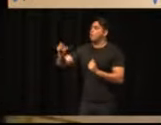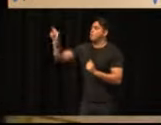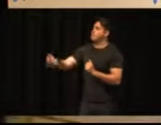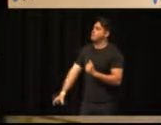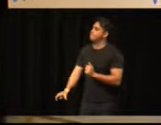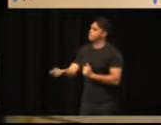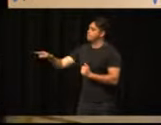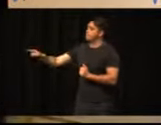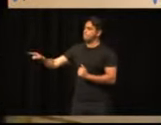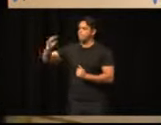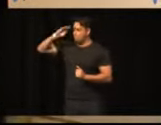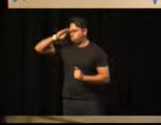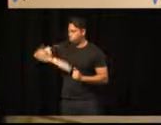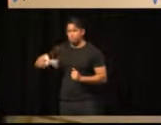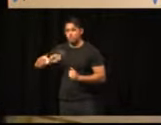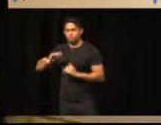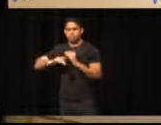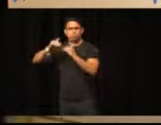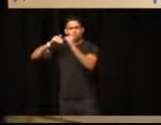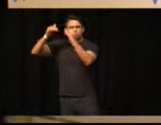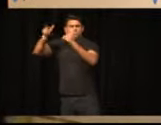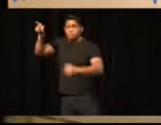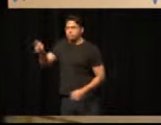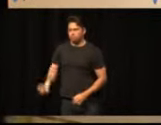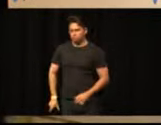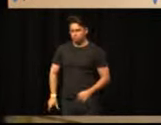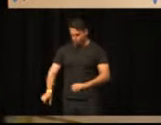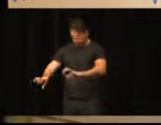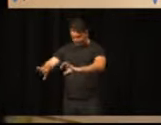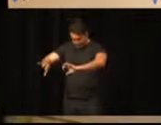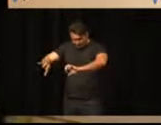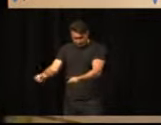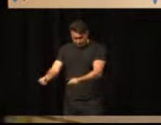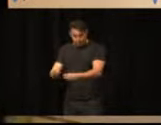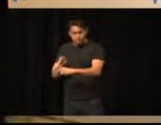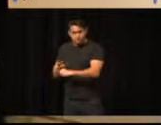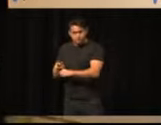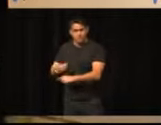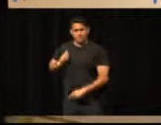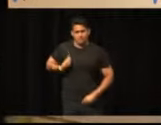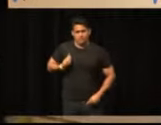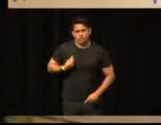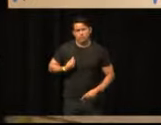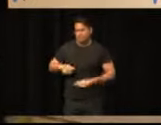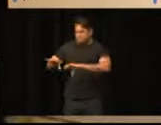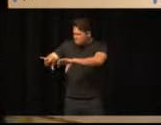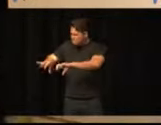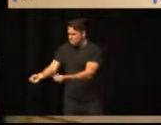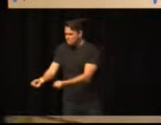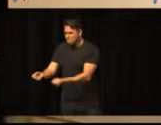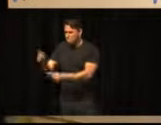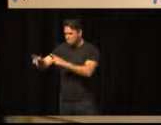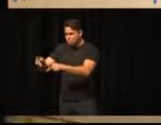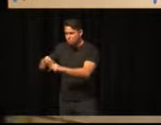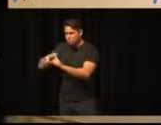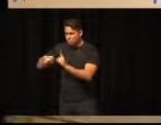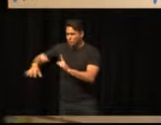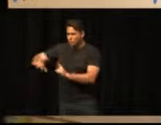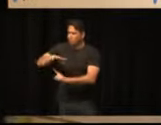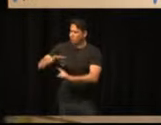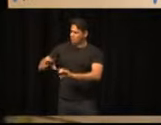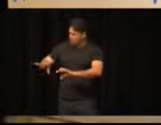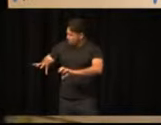humana, el deporte como instrumento de defensa de la vida, de defensa de la sociedad, de principios,